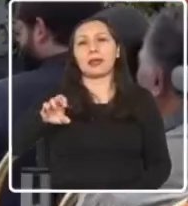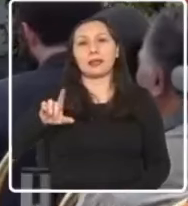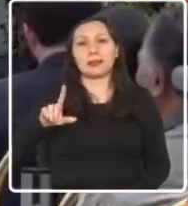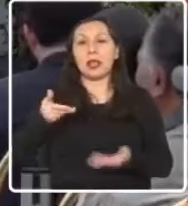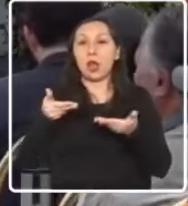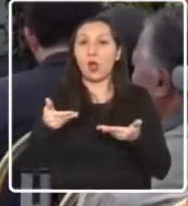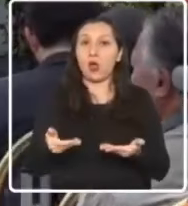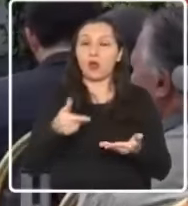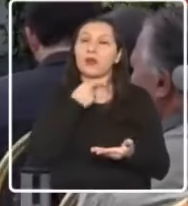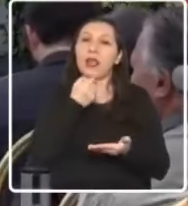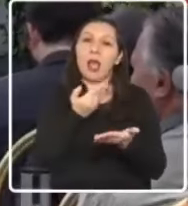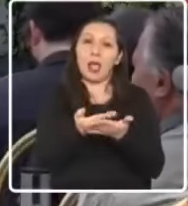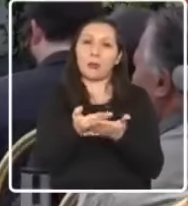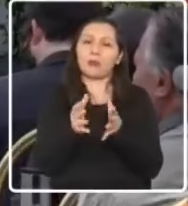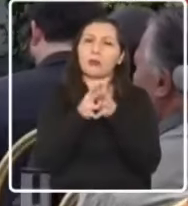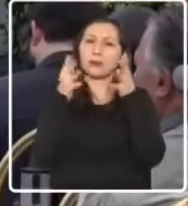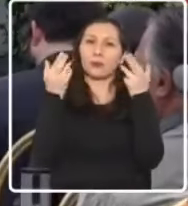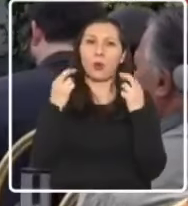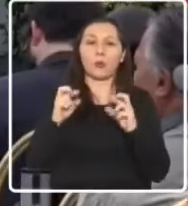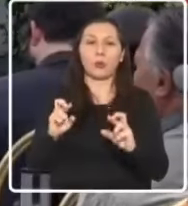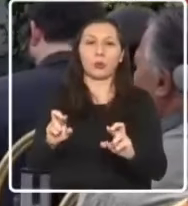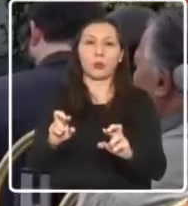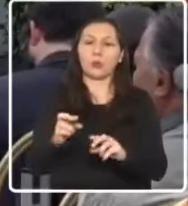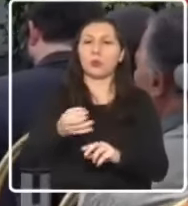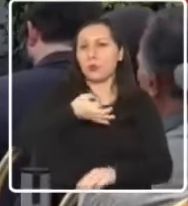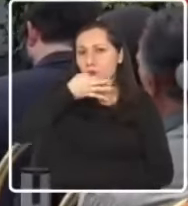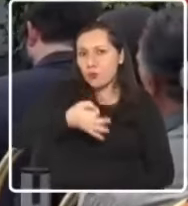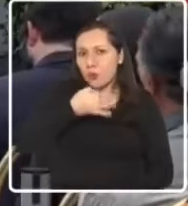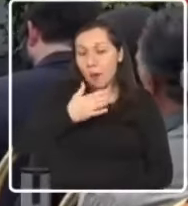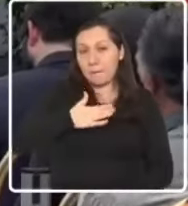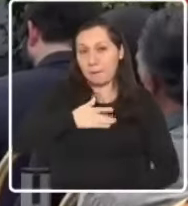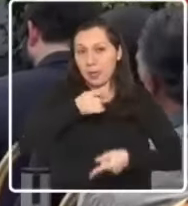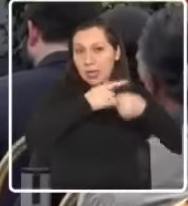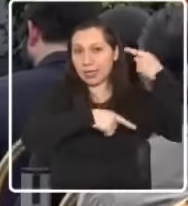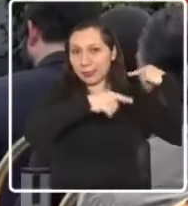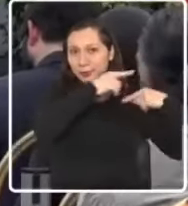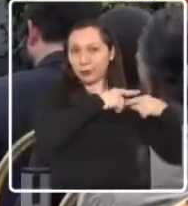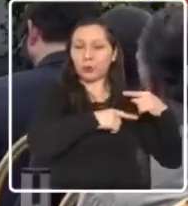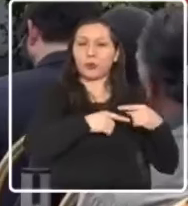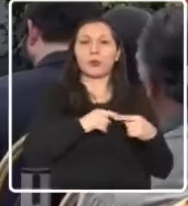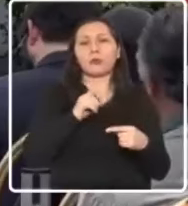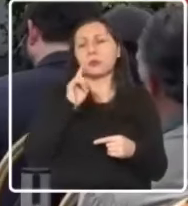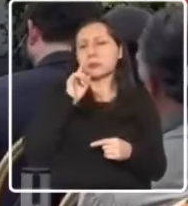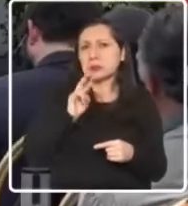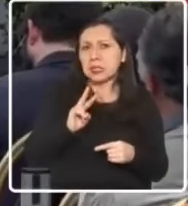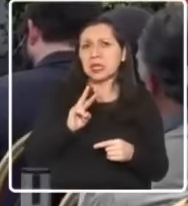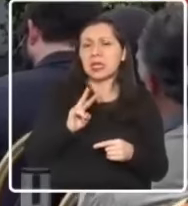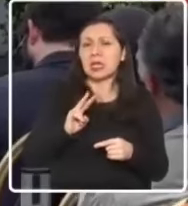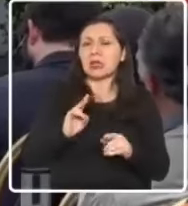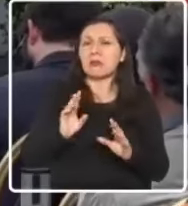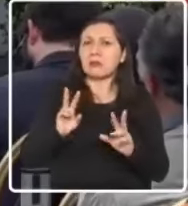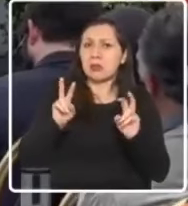hoy quiero aprovechar esta tremenda oportunidad para hablar un poco de mi historia y sin el ánimo de